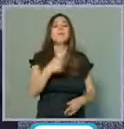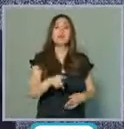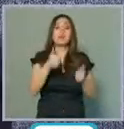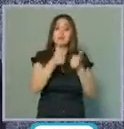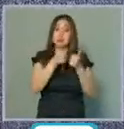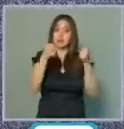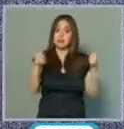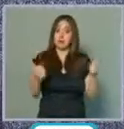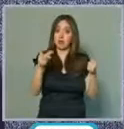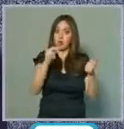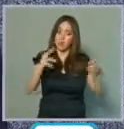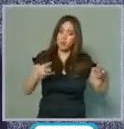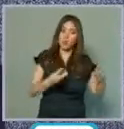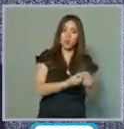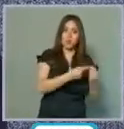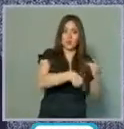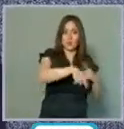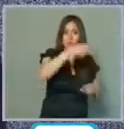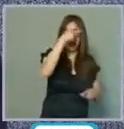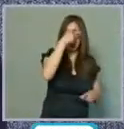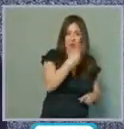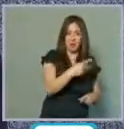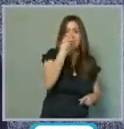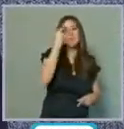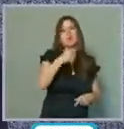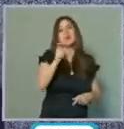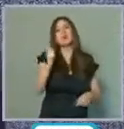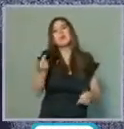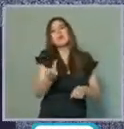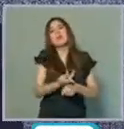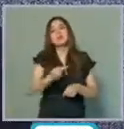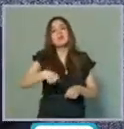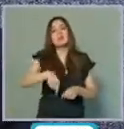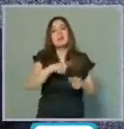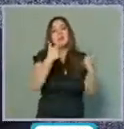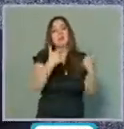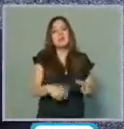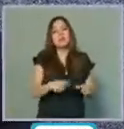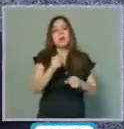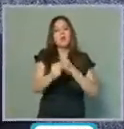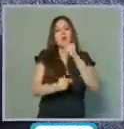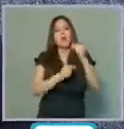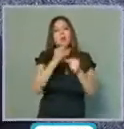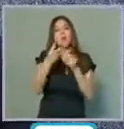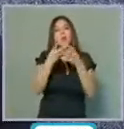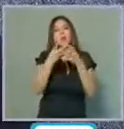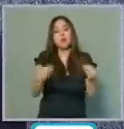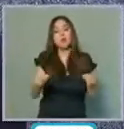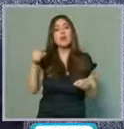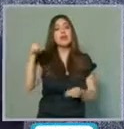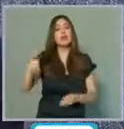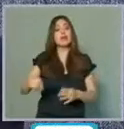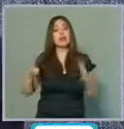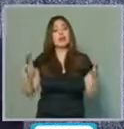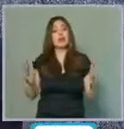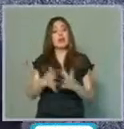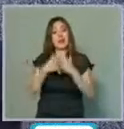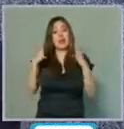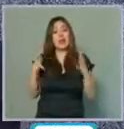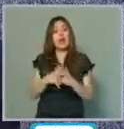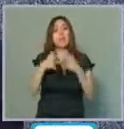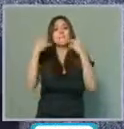separado, sino lo envinabas. Lo que sucede es que esa pastelería prácticamente se ha acabado. Sí. Guerra de los Pasteles, un